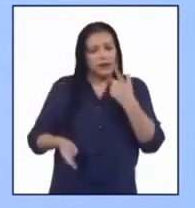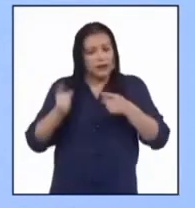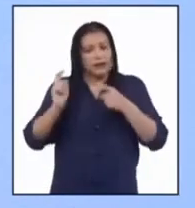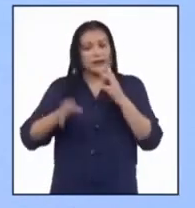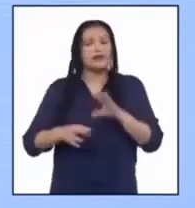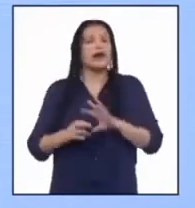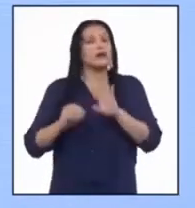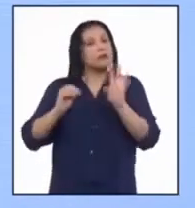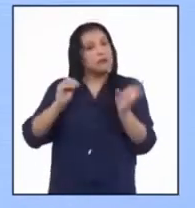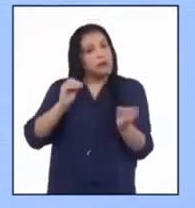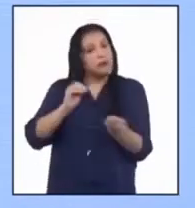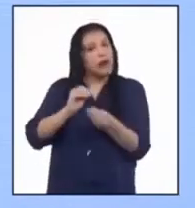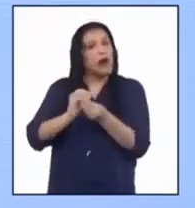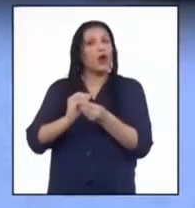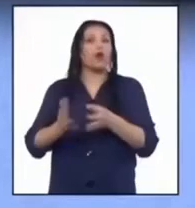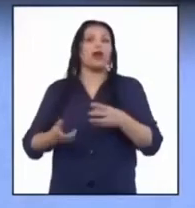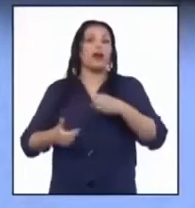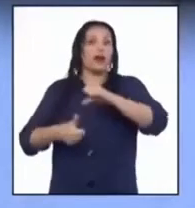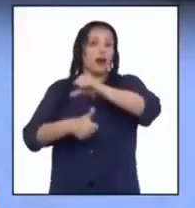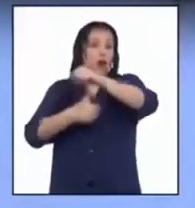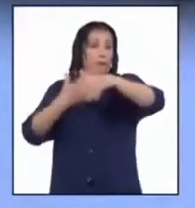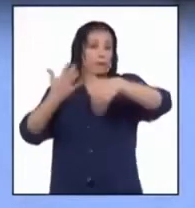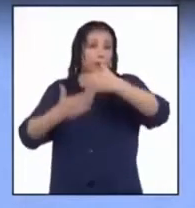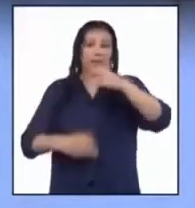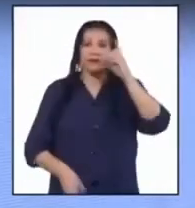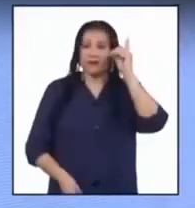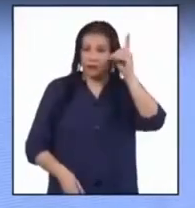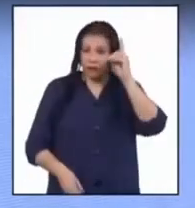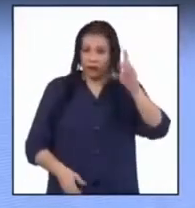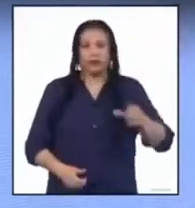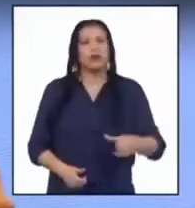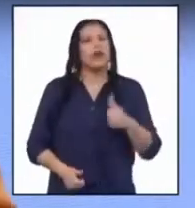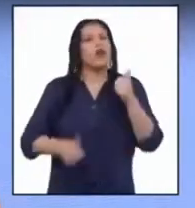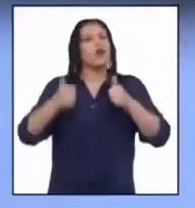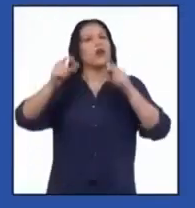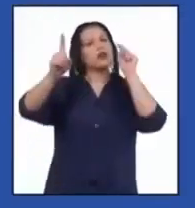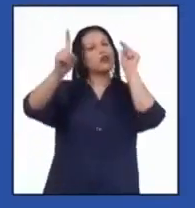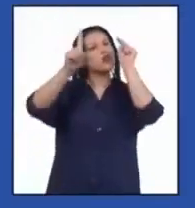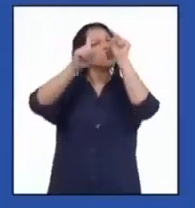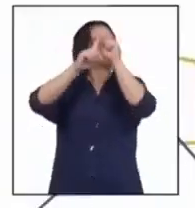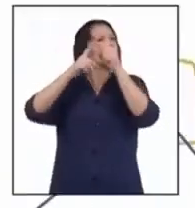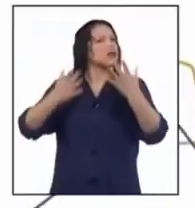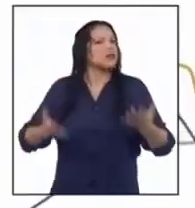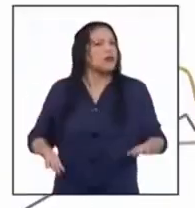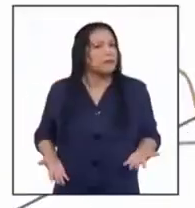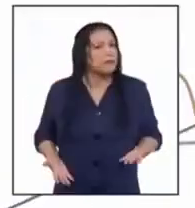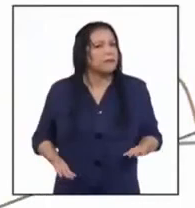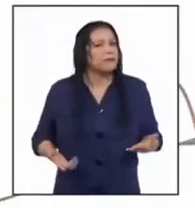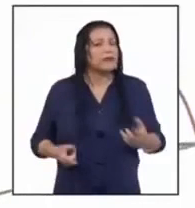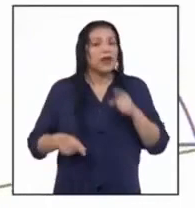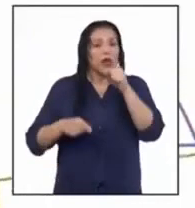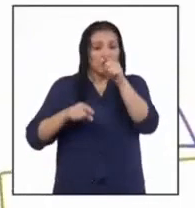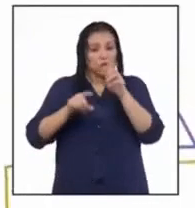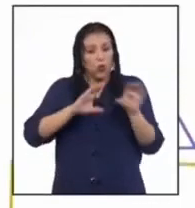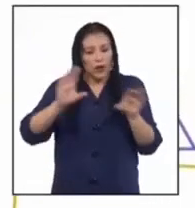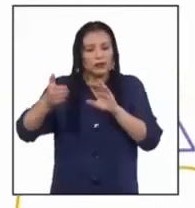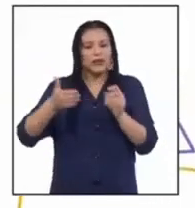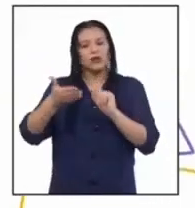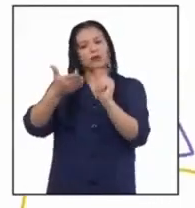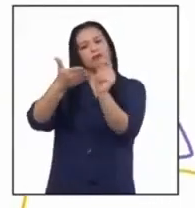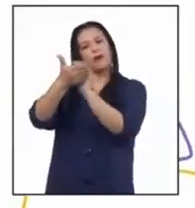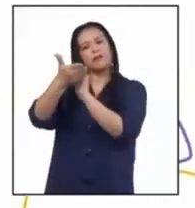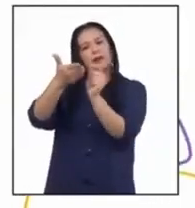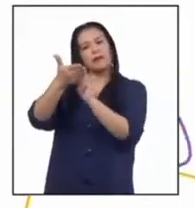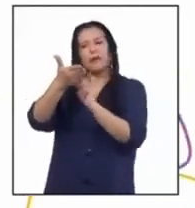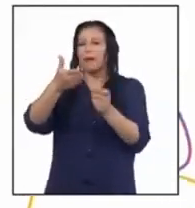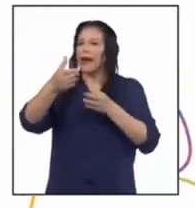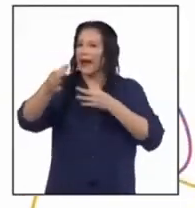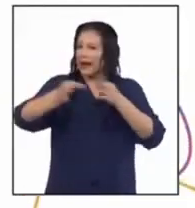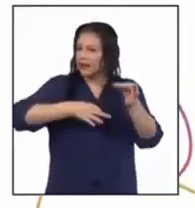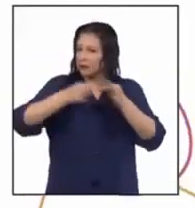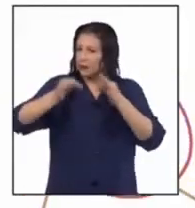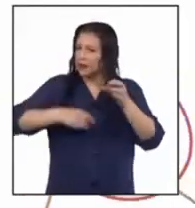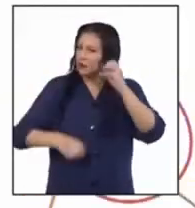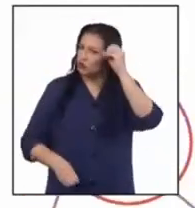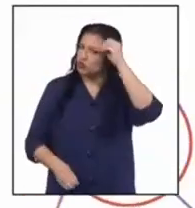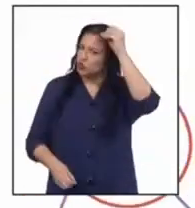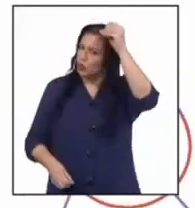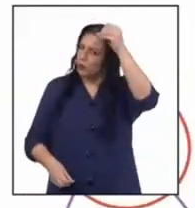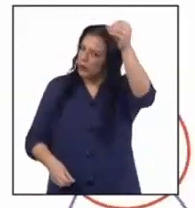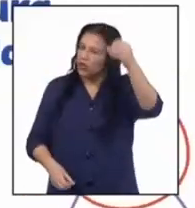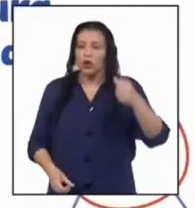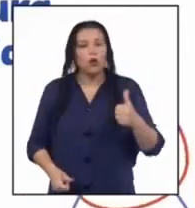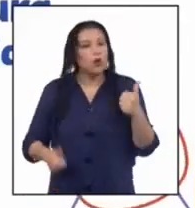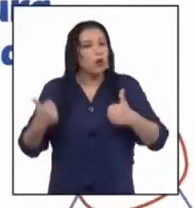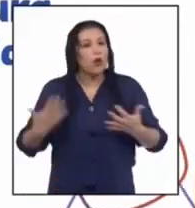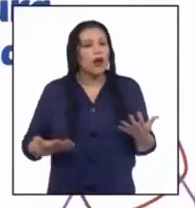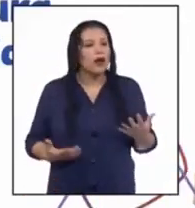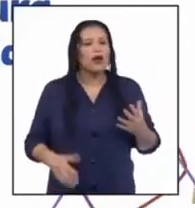la convivencia democrática. Tu reto es elaborar un texto argumentativo donde das tu punto de vista